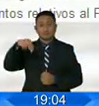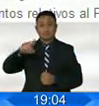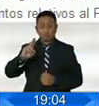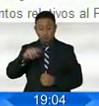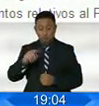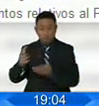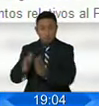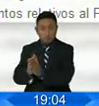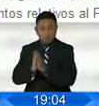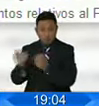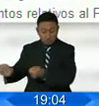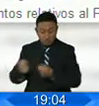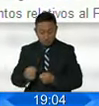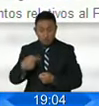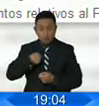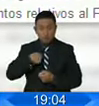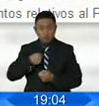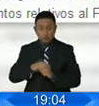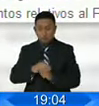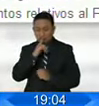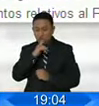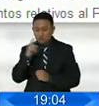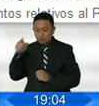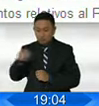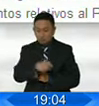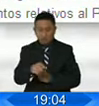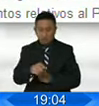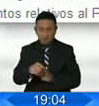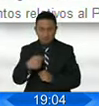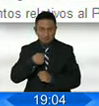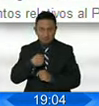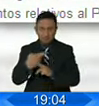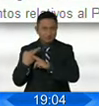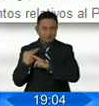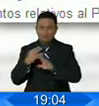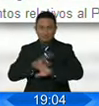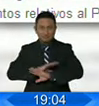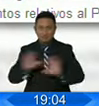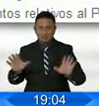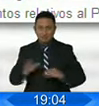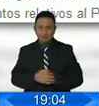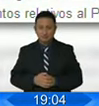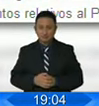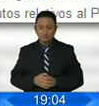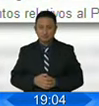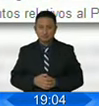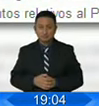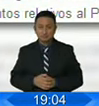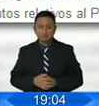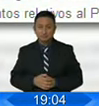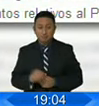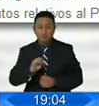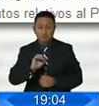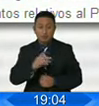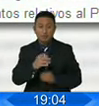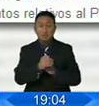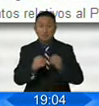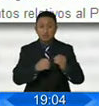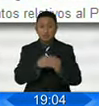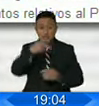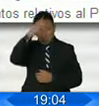y tampoco es el órgano encargado de determinar la condición de refugiado en la República del Perú. Tampoco cuenta con una oficina en